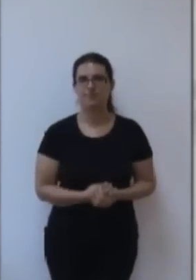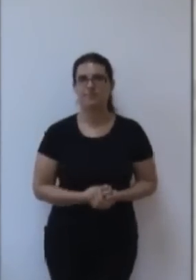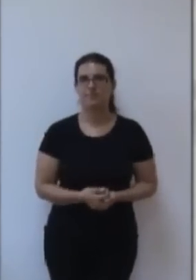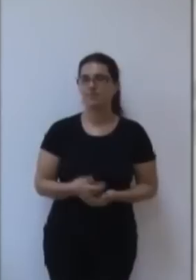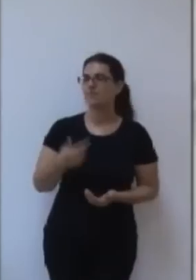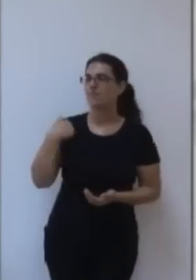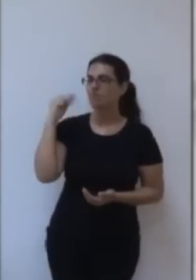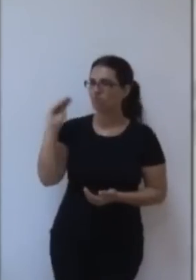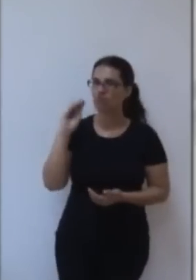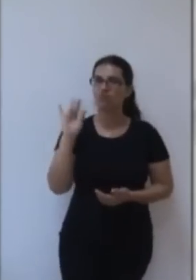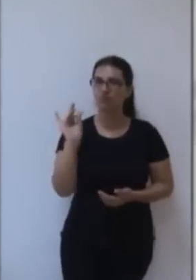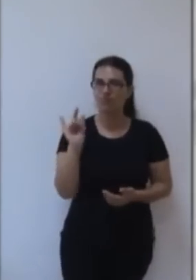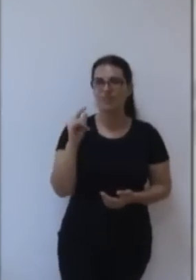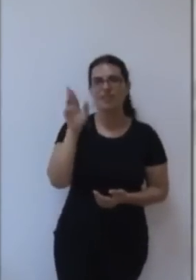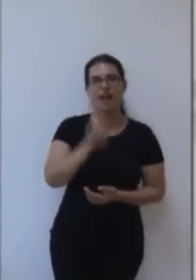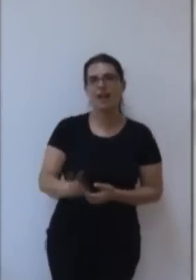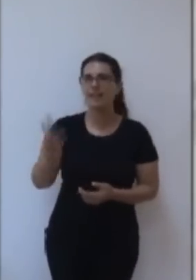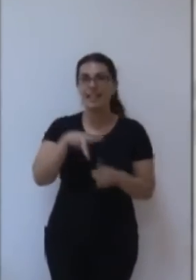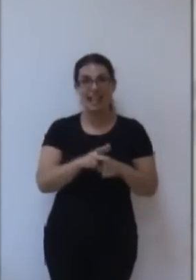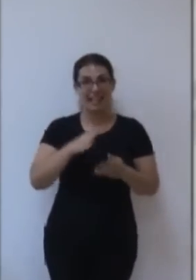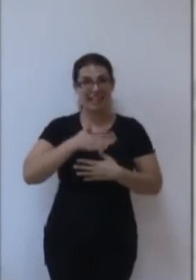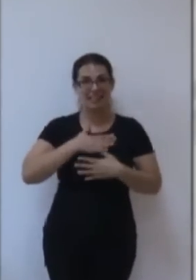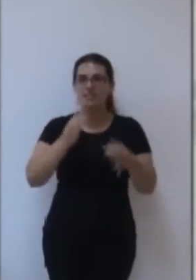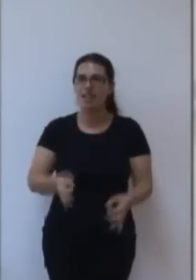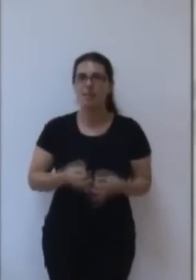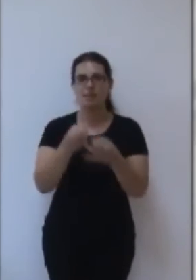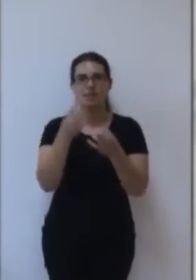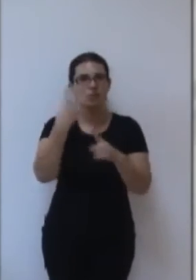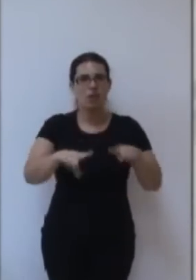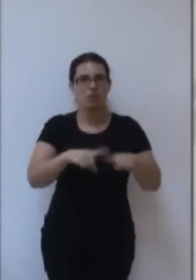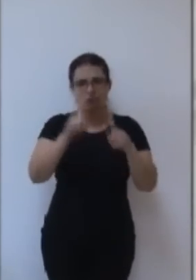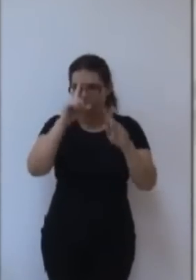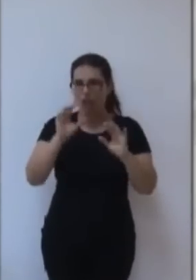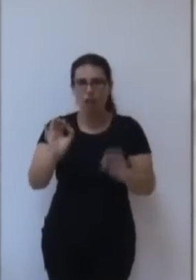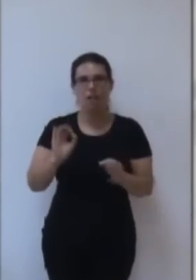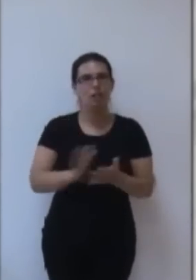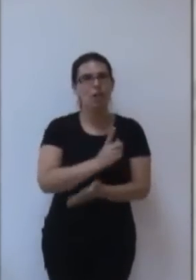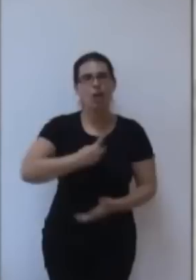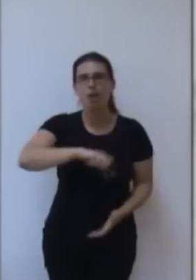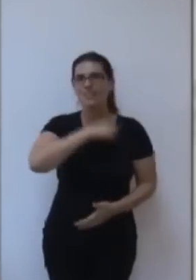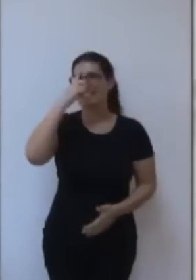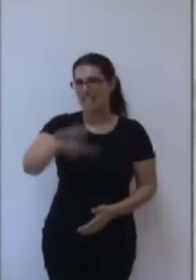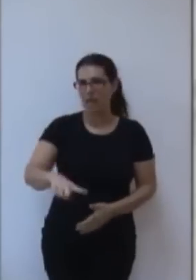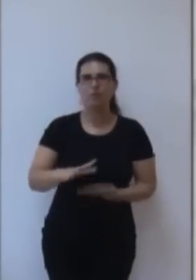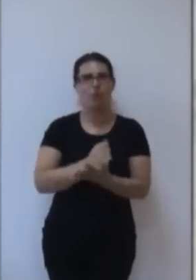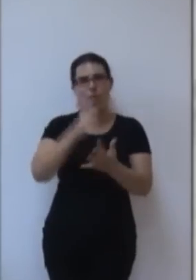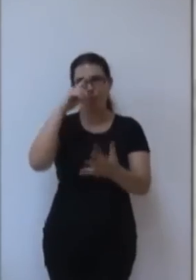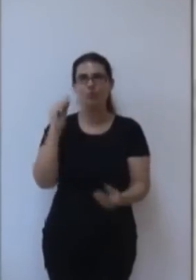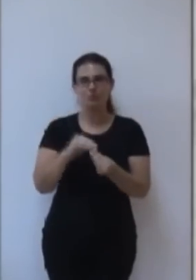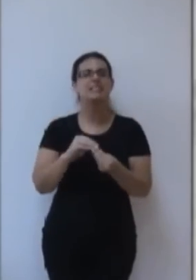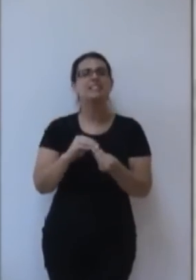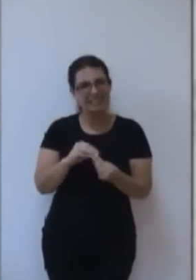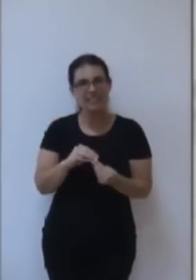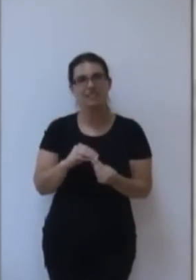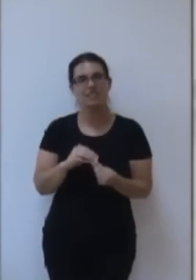es curioso, pues se repite en todos los talleres, ¿no? Es algo obvio, todo el mundo lo sabe, todos estamos de acuerdo, pero se vuelve